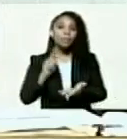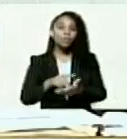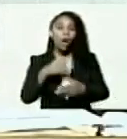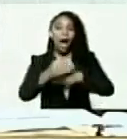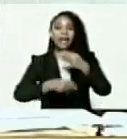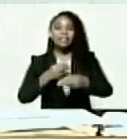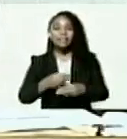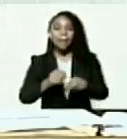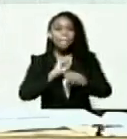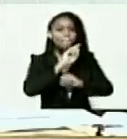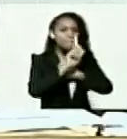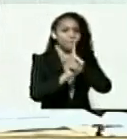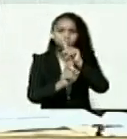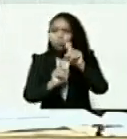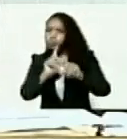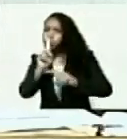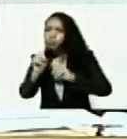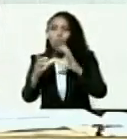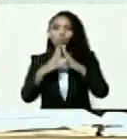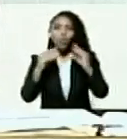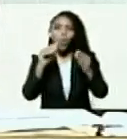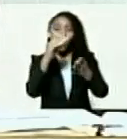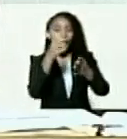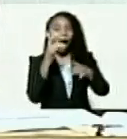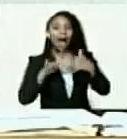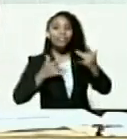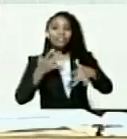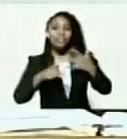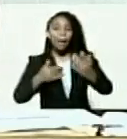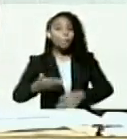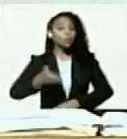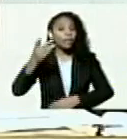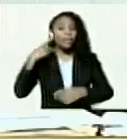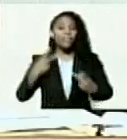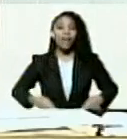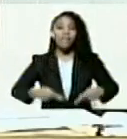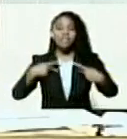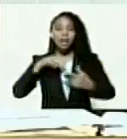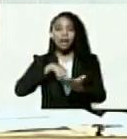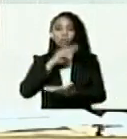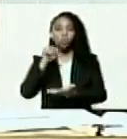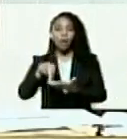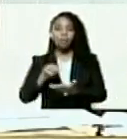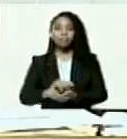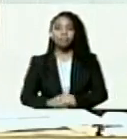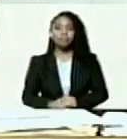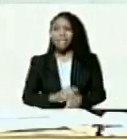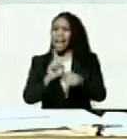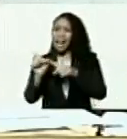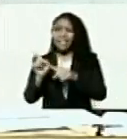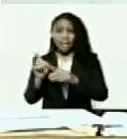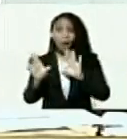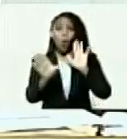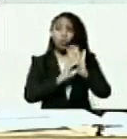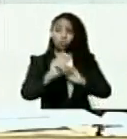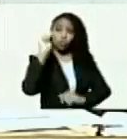ser consultado acerca de todos los elementos importantes de la vida nacional. Esta Constitución